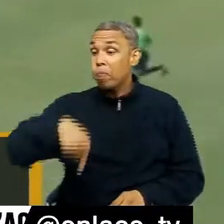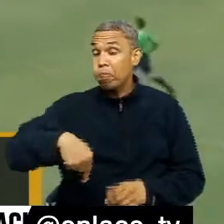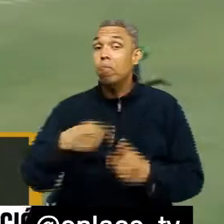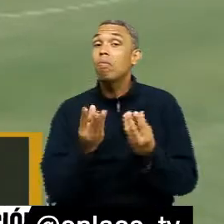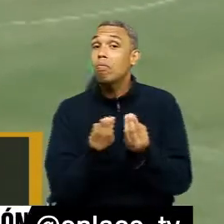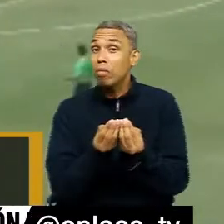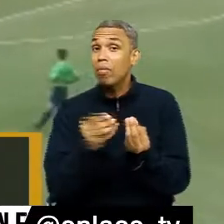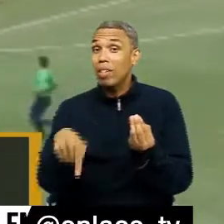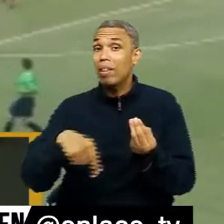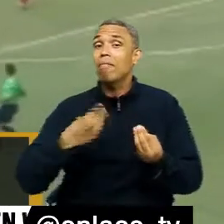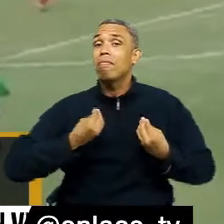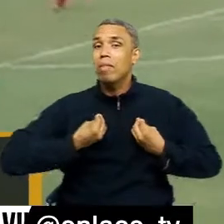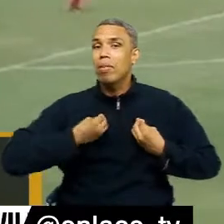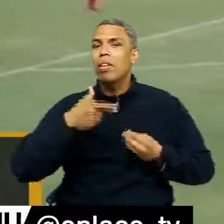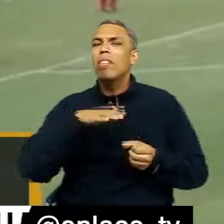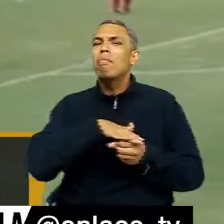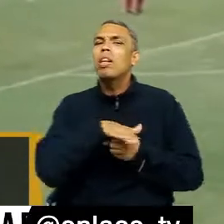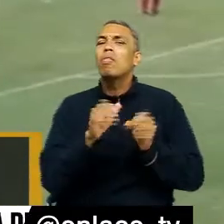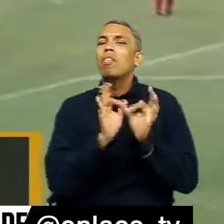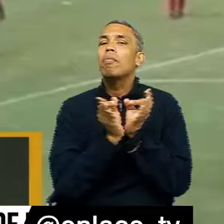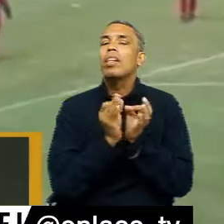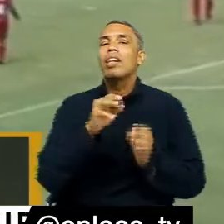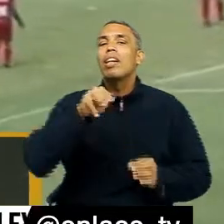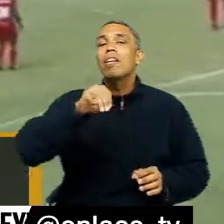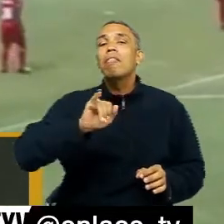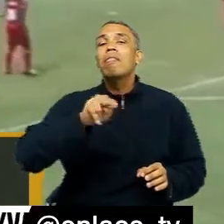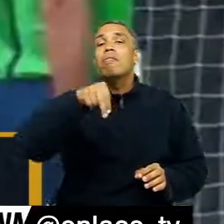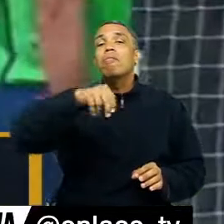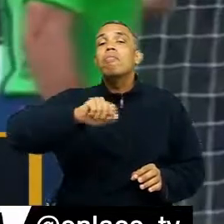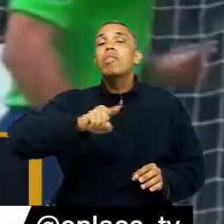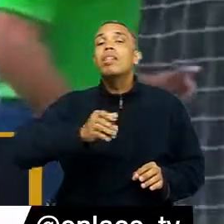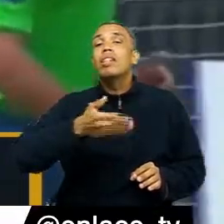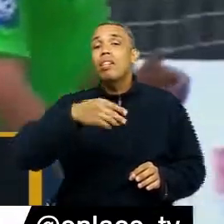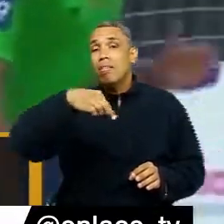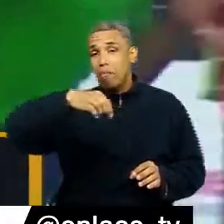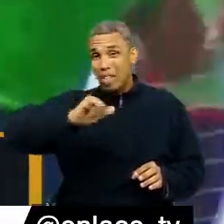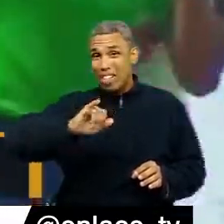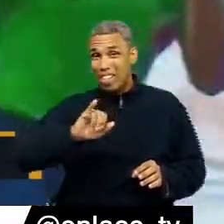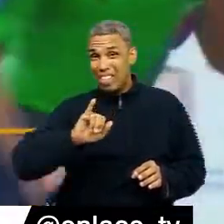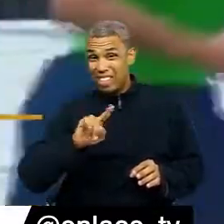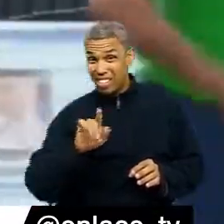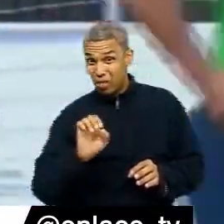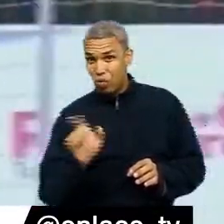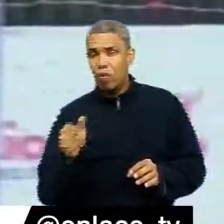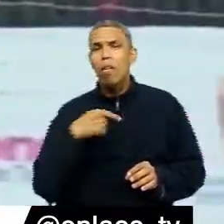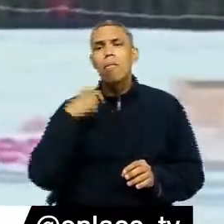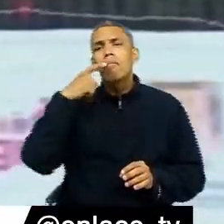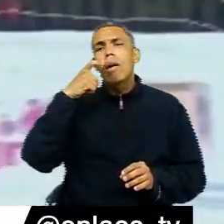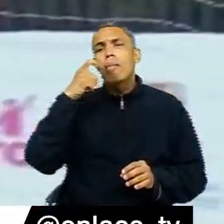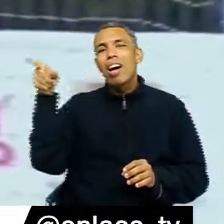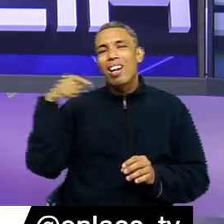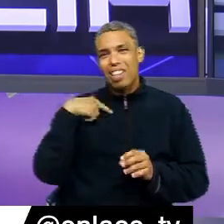barrio Minas del Paraíso y su padre, Blas Gómez, es entrenador de fútbol del Club Oro